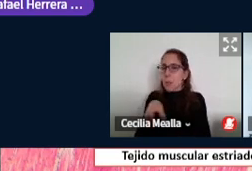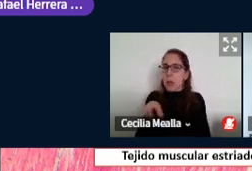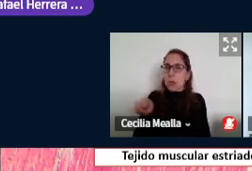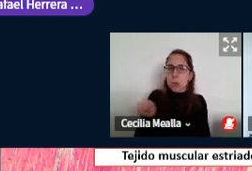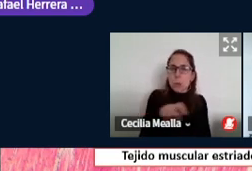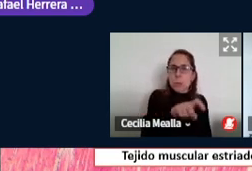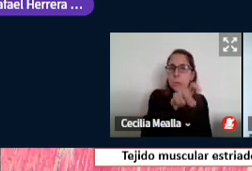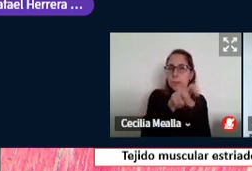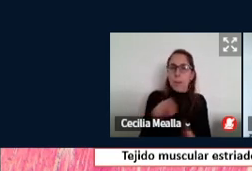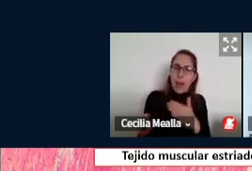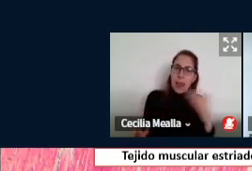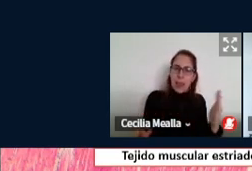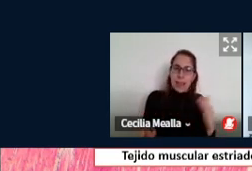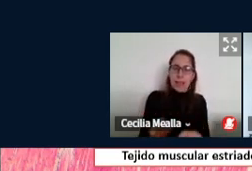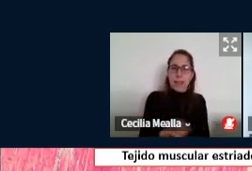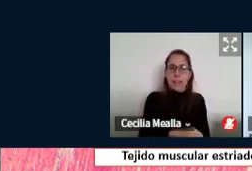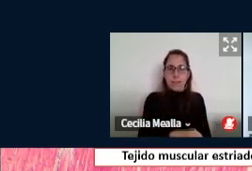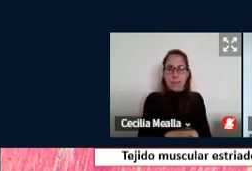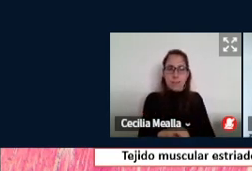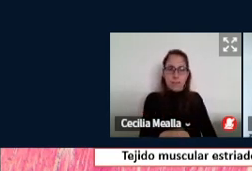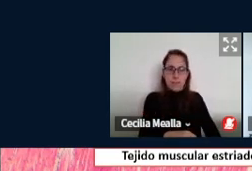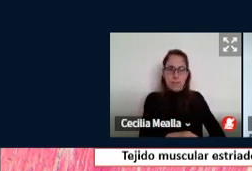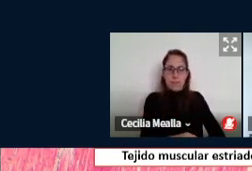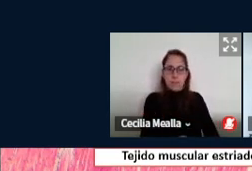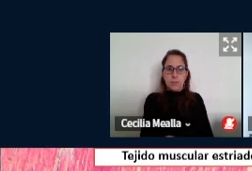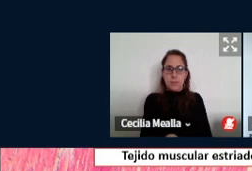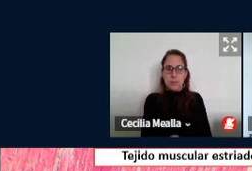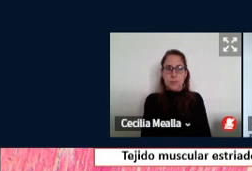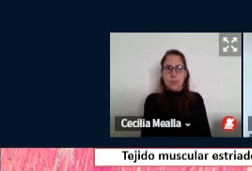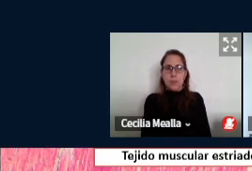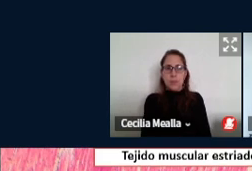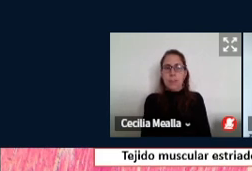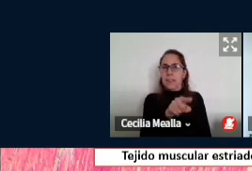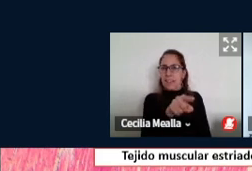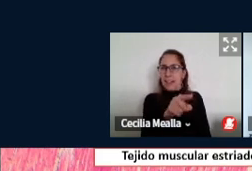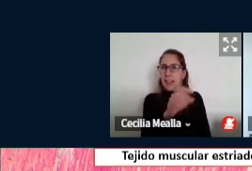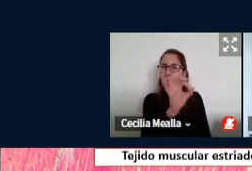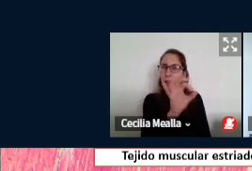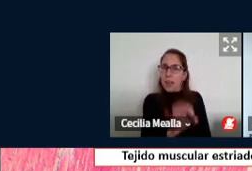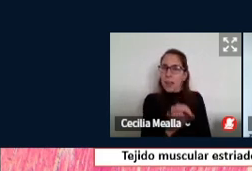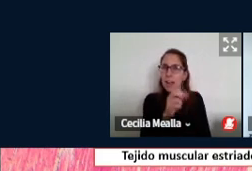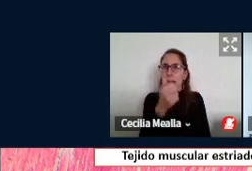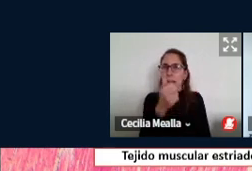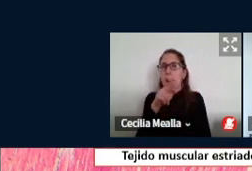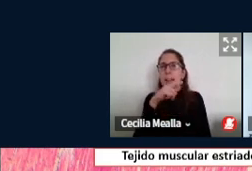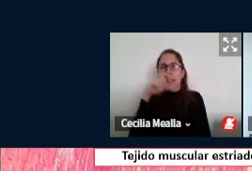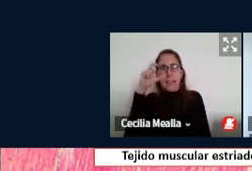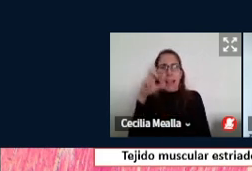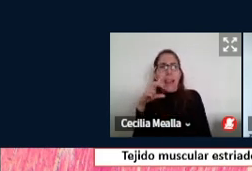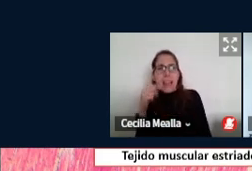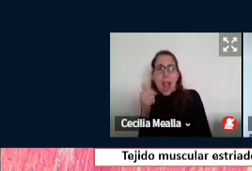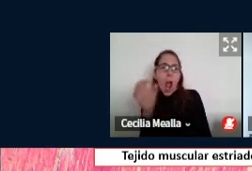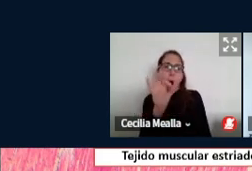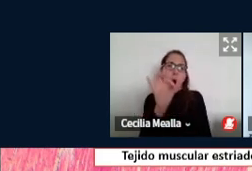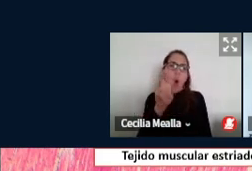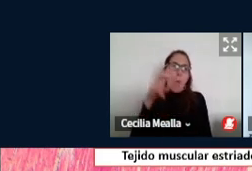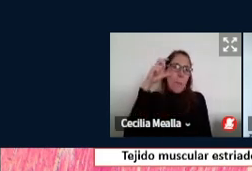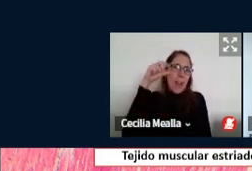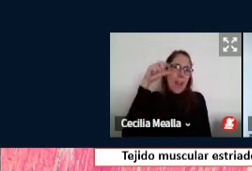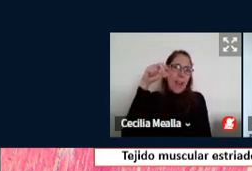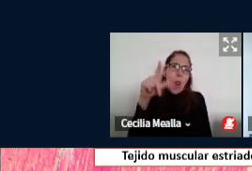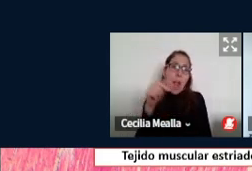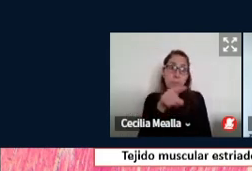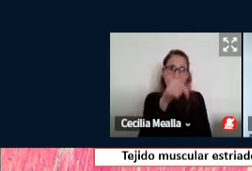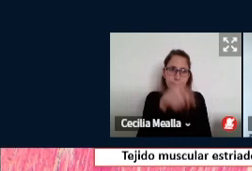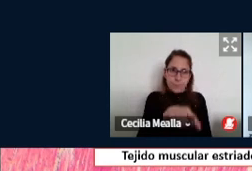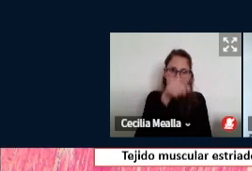el cursor hacia la izquierda, donde se ve una arteria, parece una vénula. Ahí pueden llegar